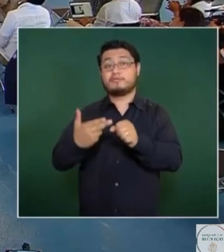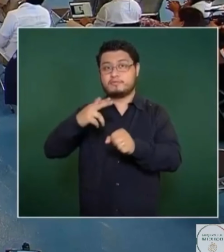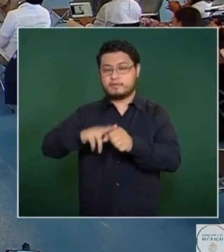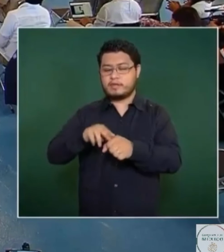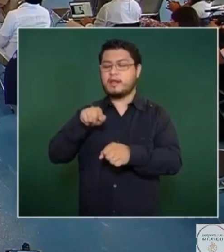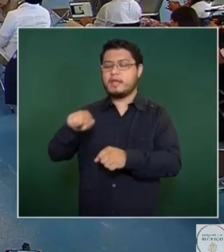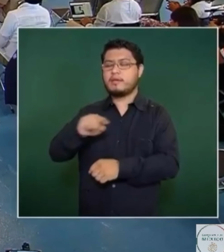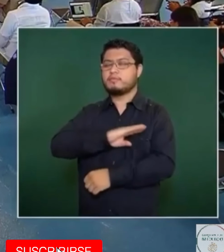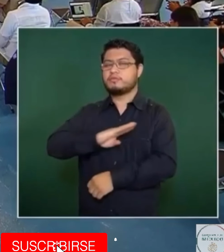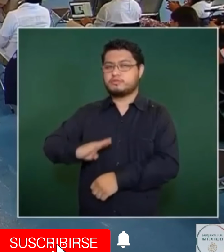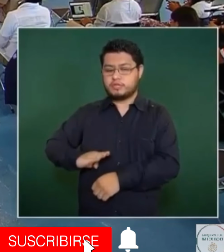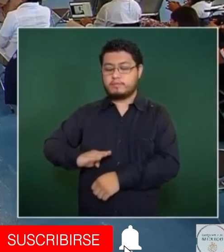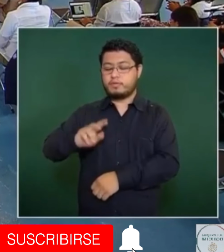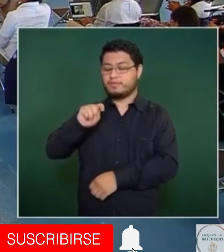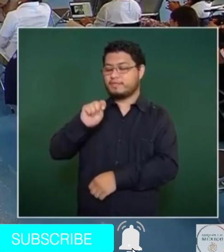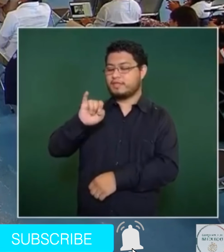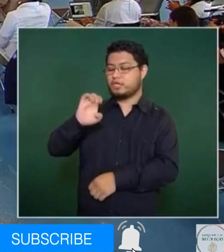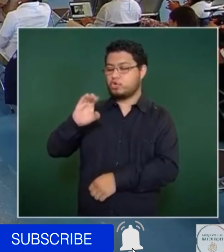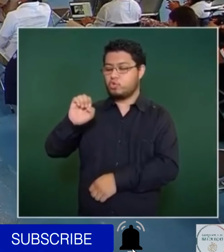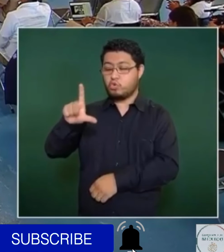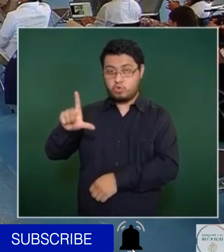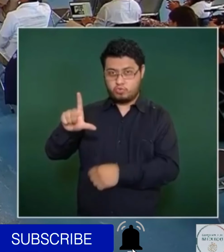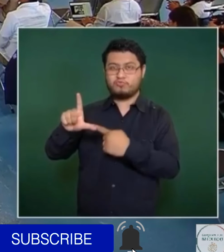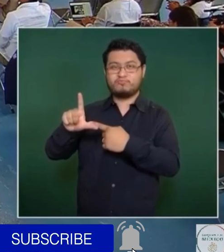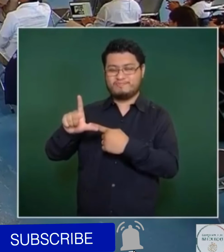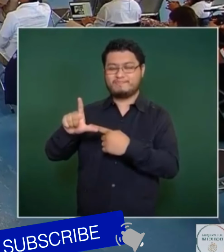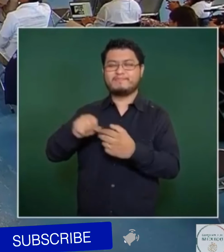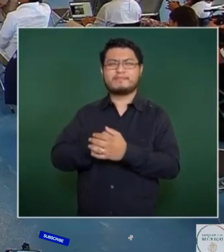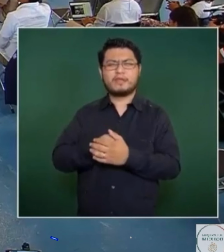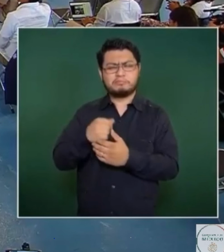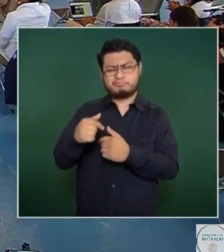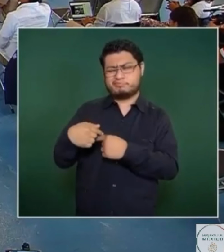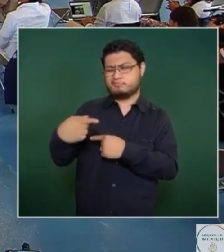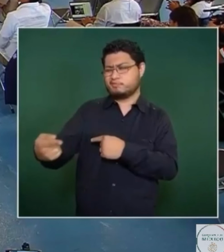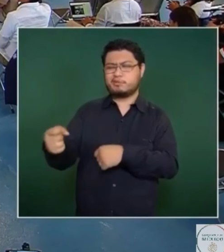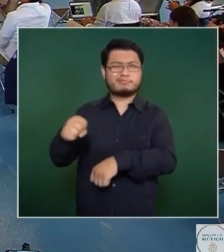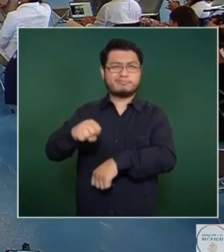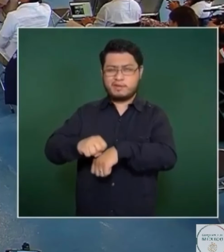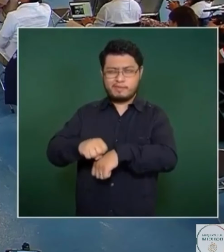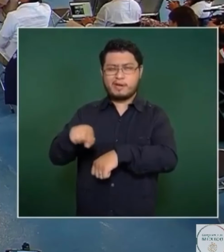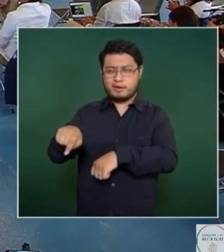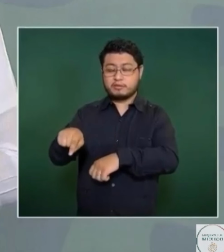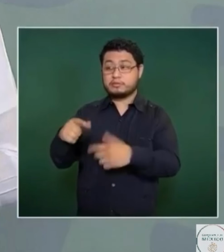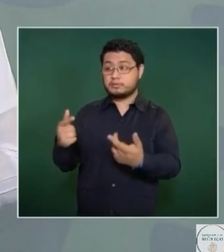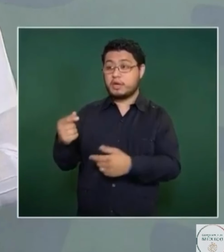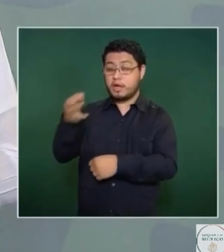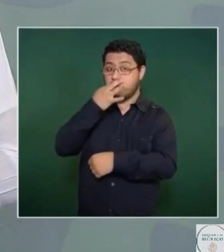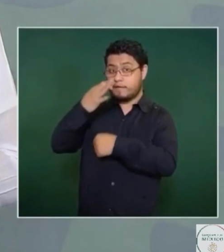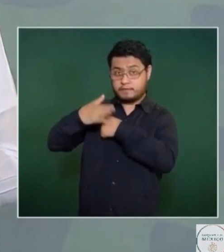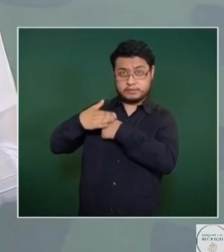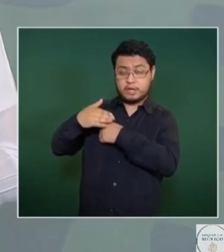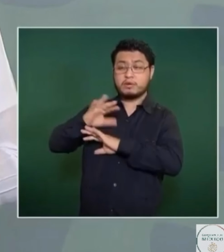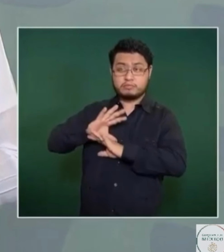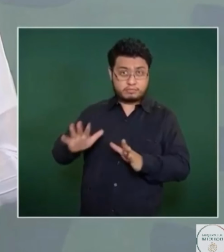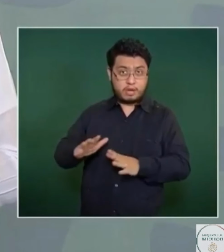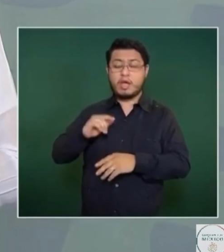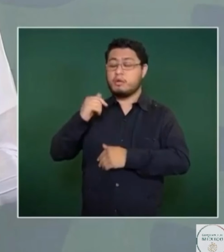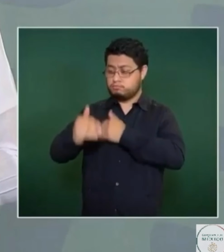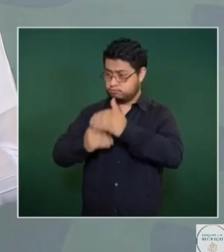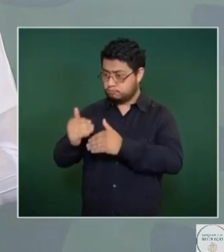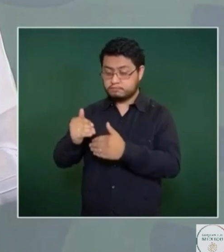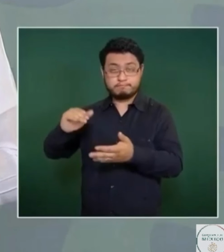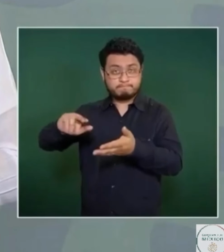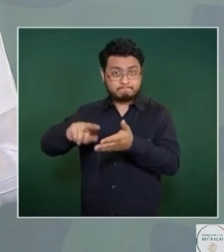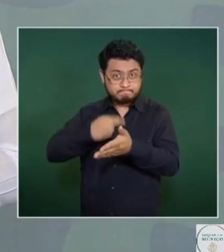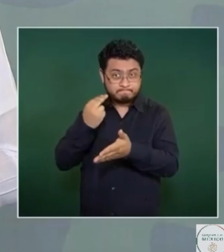el municipio de Tikul. Se espera que en las próximas semanas, según nos informó la gente del Seguro Social, se dé ya el fallo de la licitación para